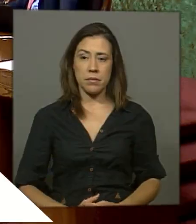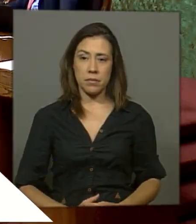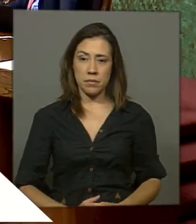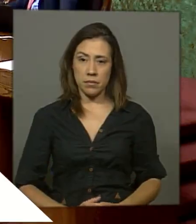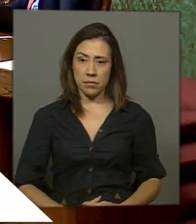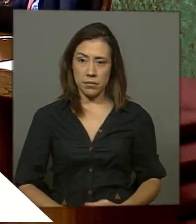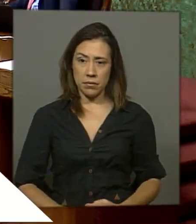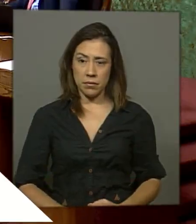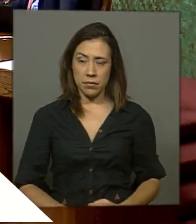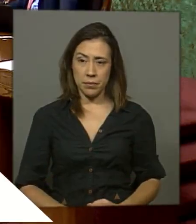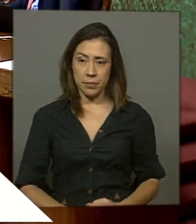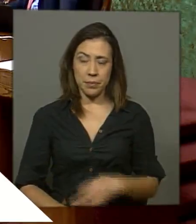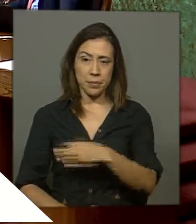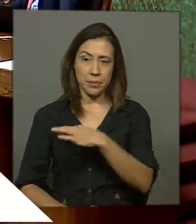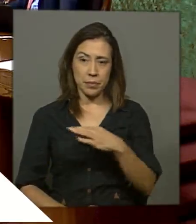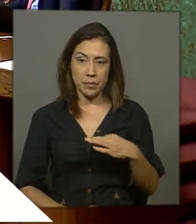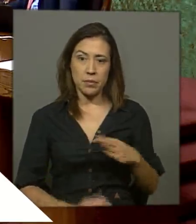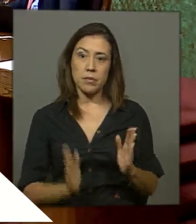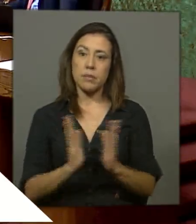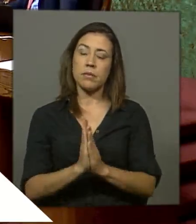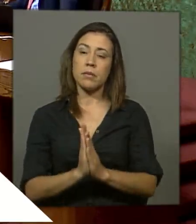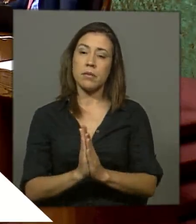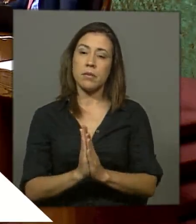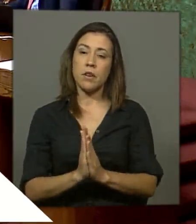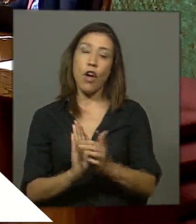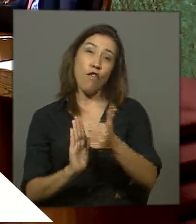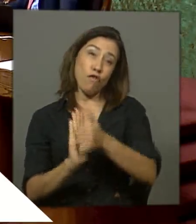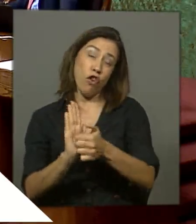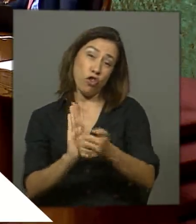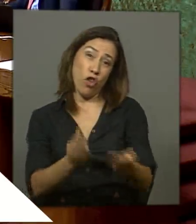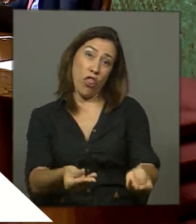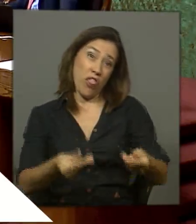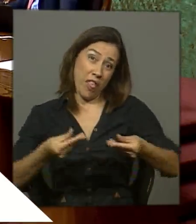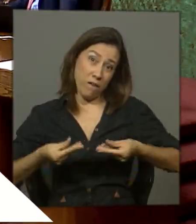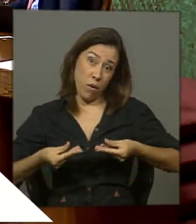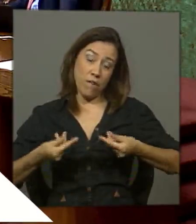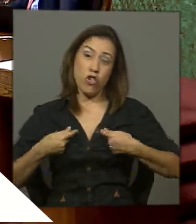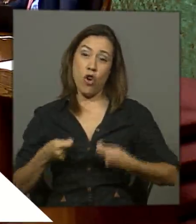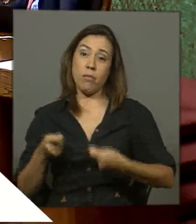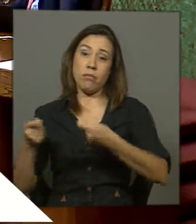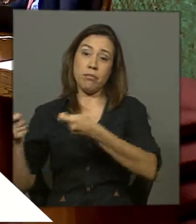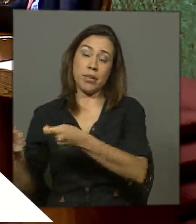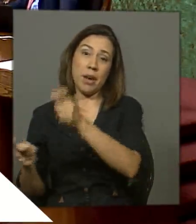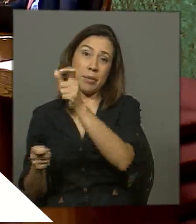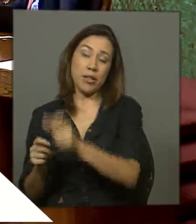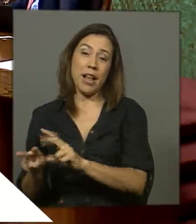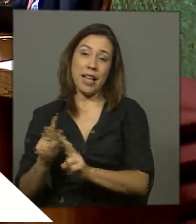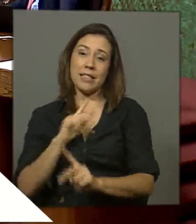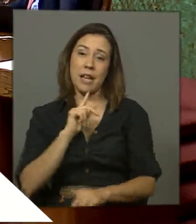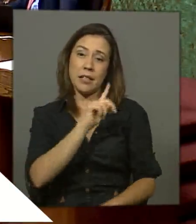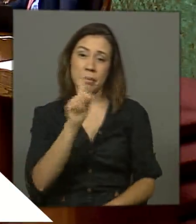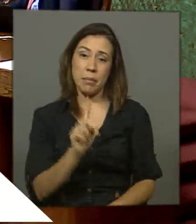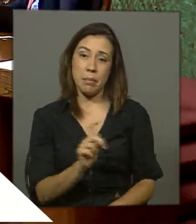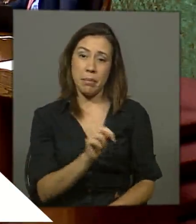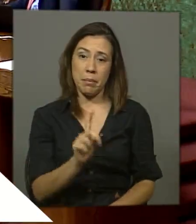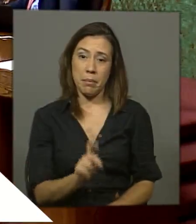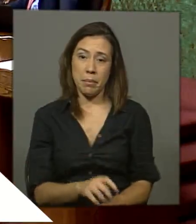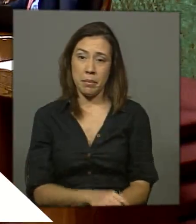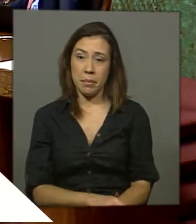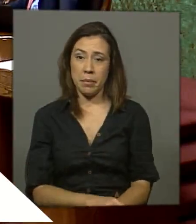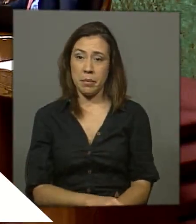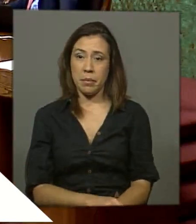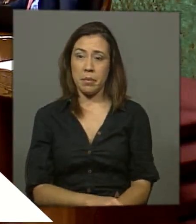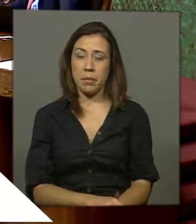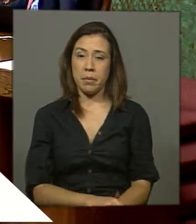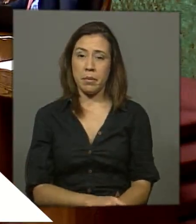principal ministro le rogaría que me devolviera las fotos para devolvérsela al interpelante porv